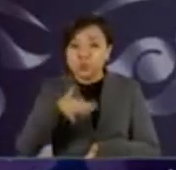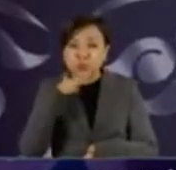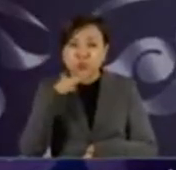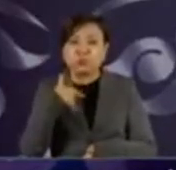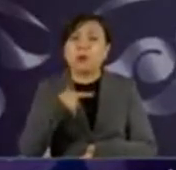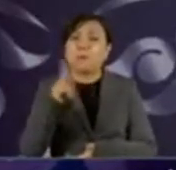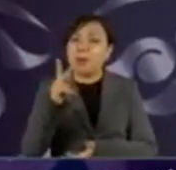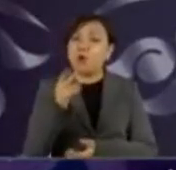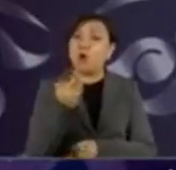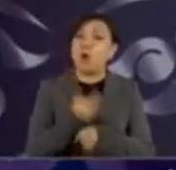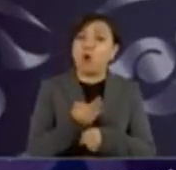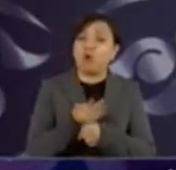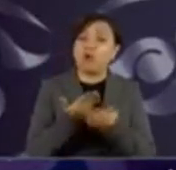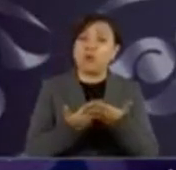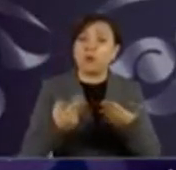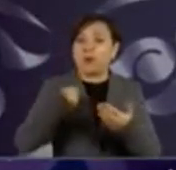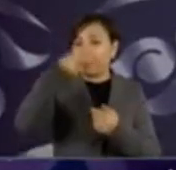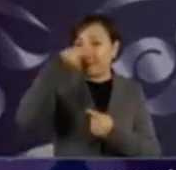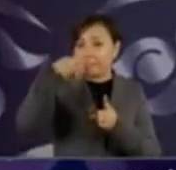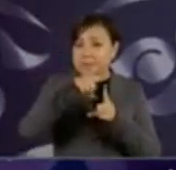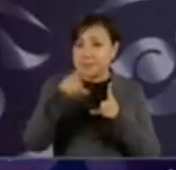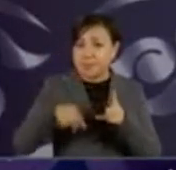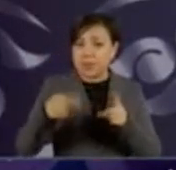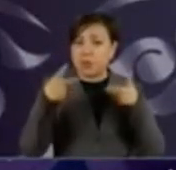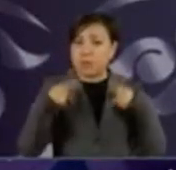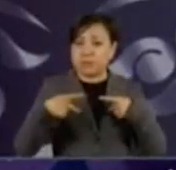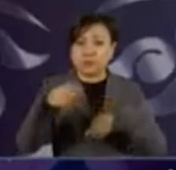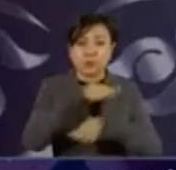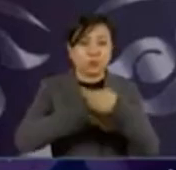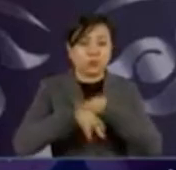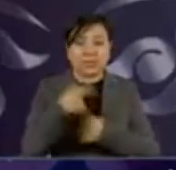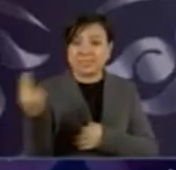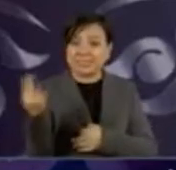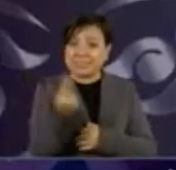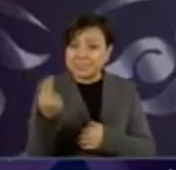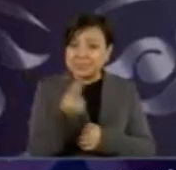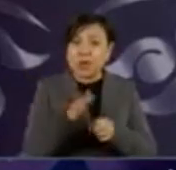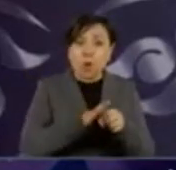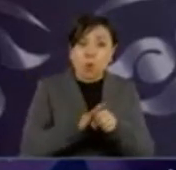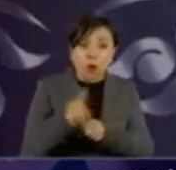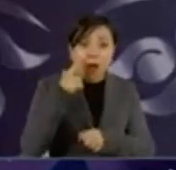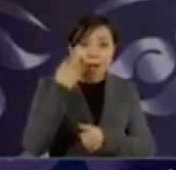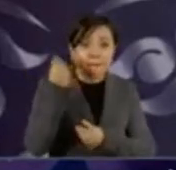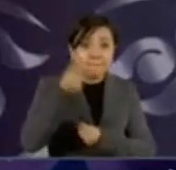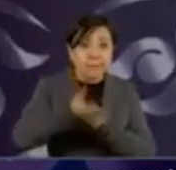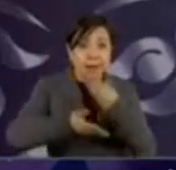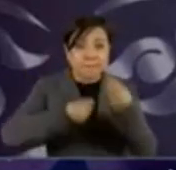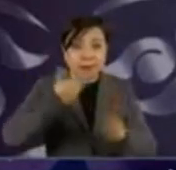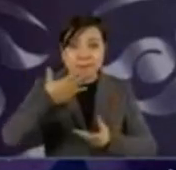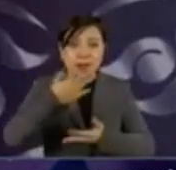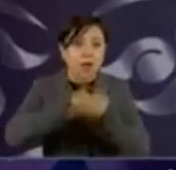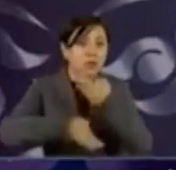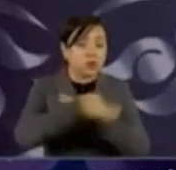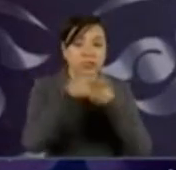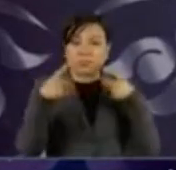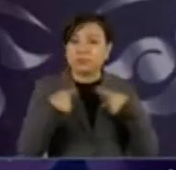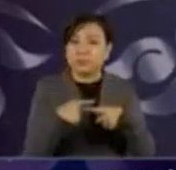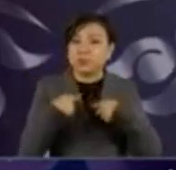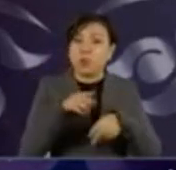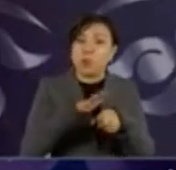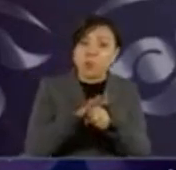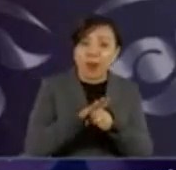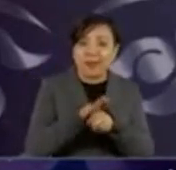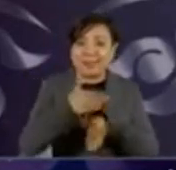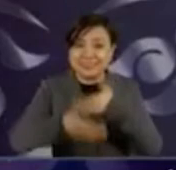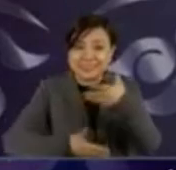servicios de calidad, que haya servicios constantes, como el del suministro de energía eléctrica, y que además sean a